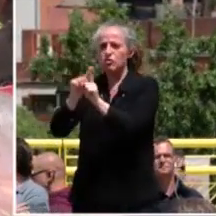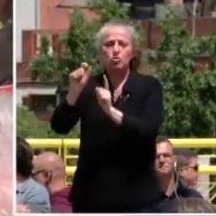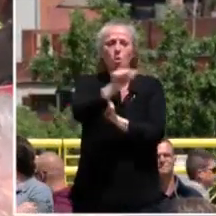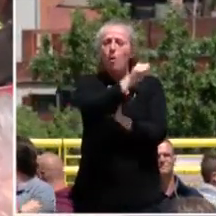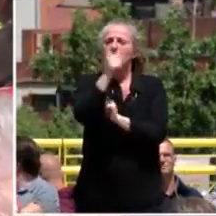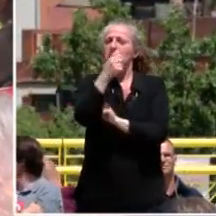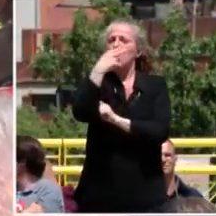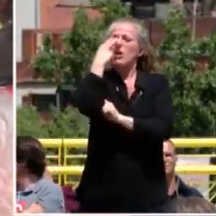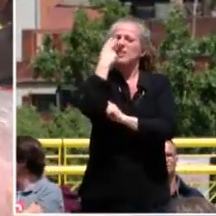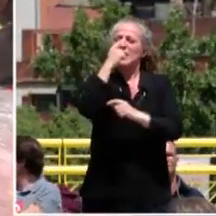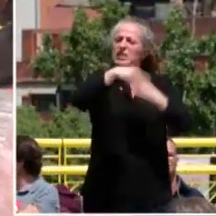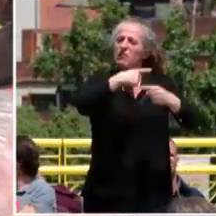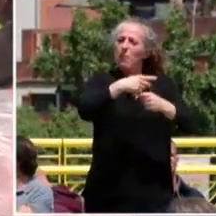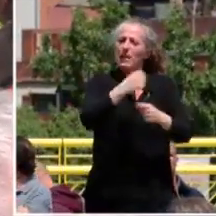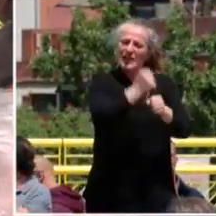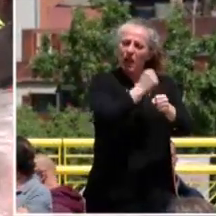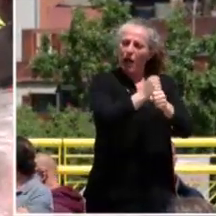las familias trabajadoras